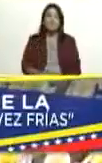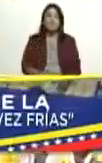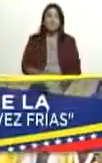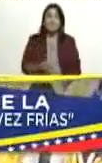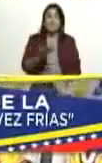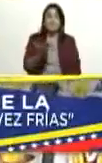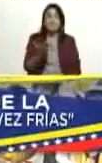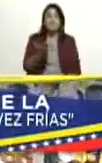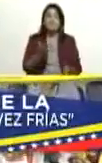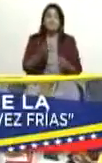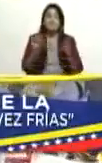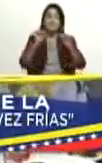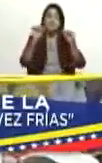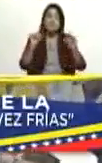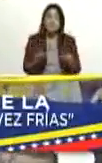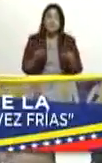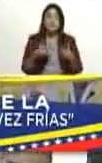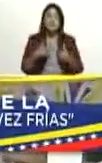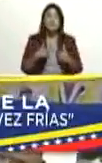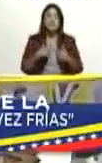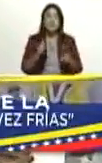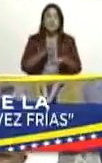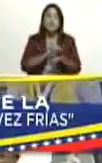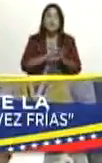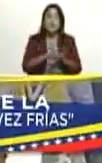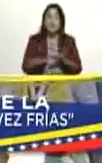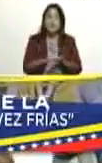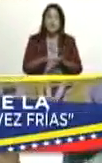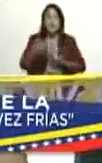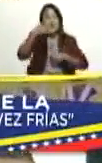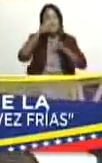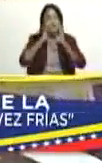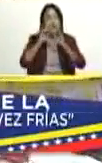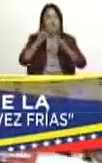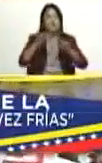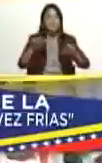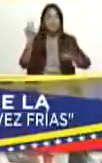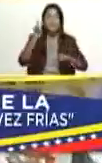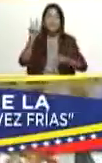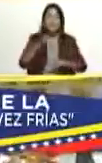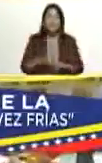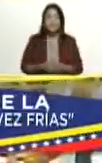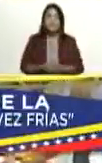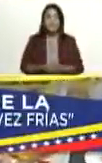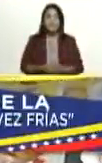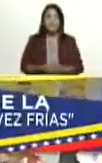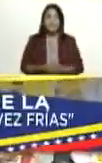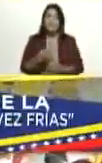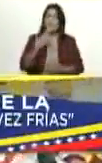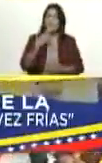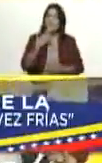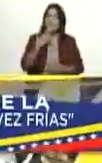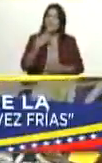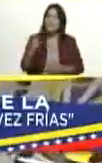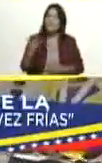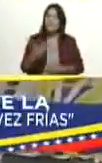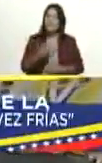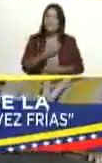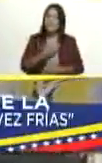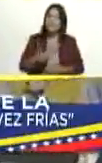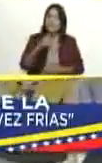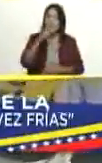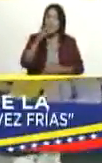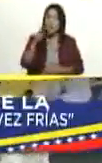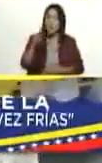sistema de calidad gratuito para todo el pueblo de Venezuela. Gracias, le decía al presidente